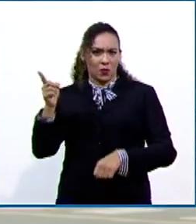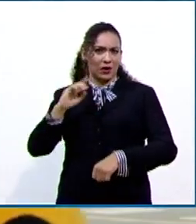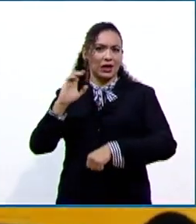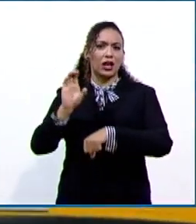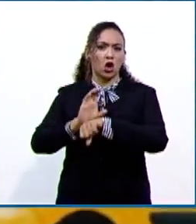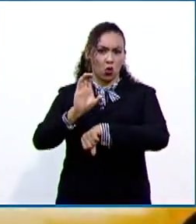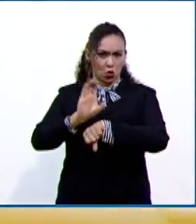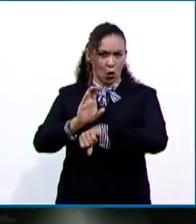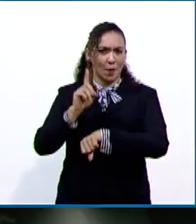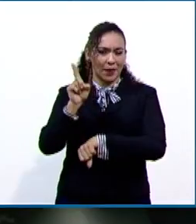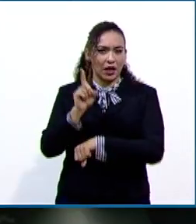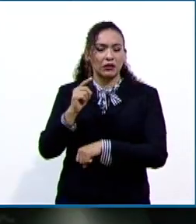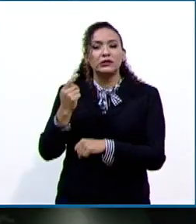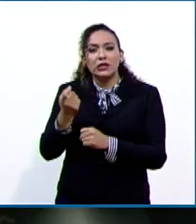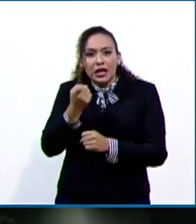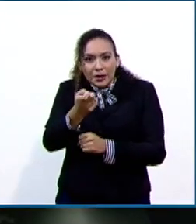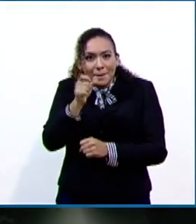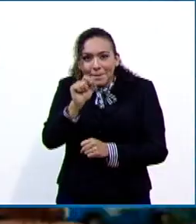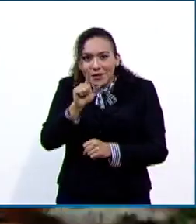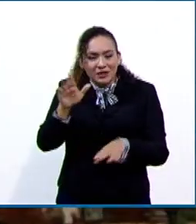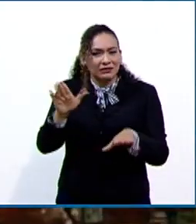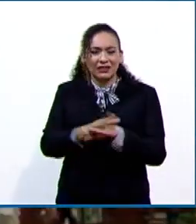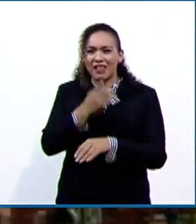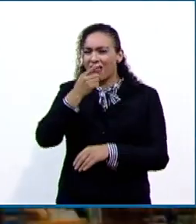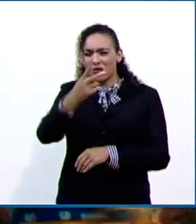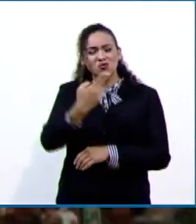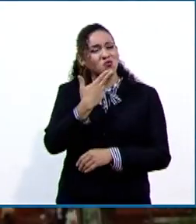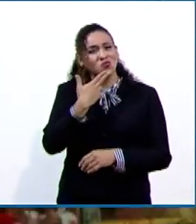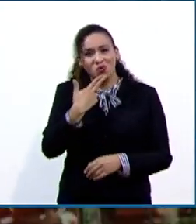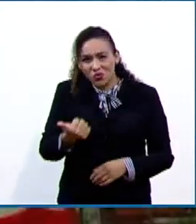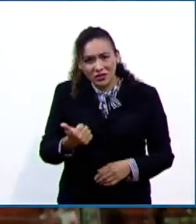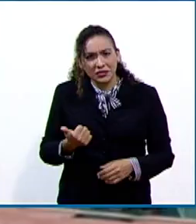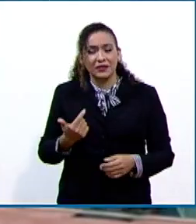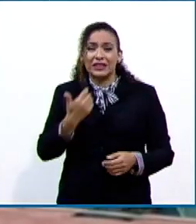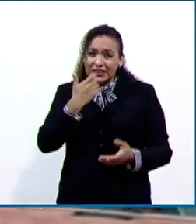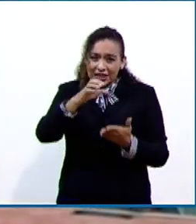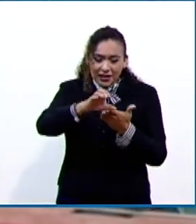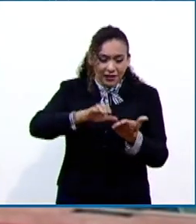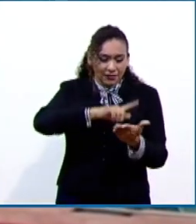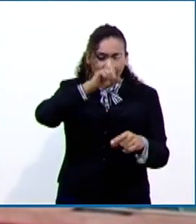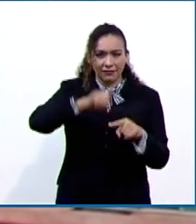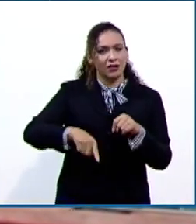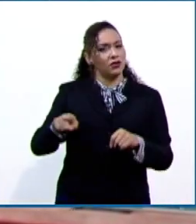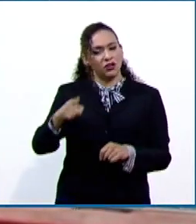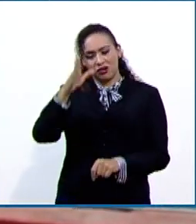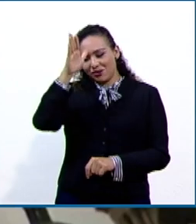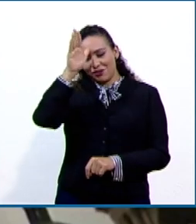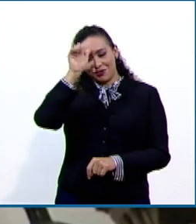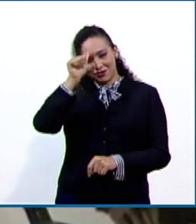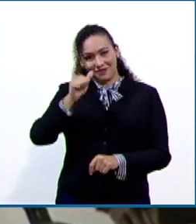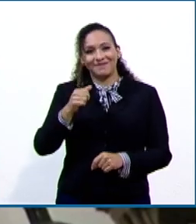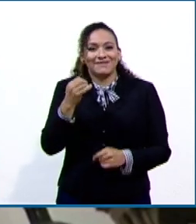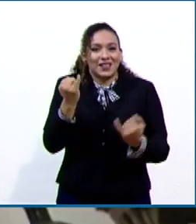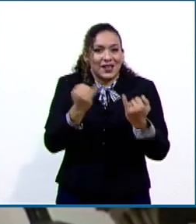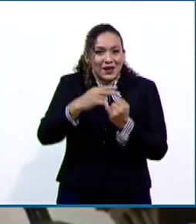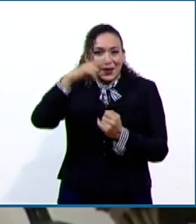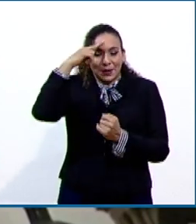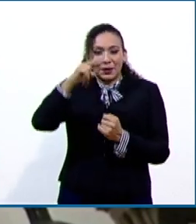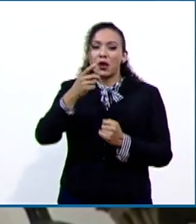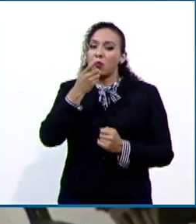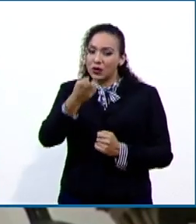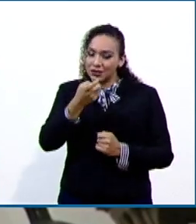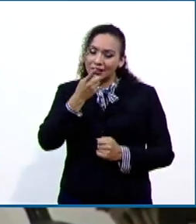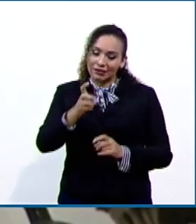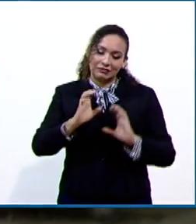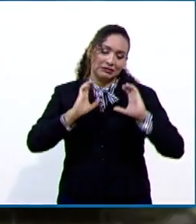ha invalidado por considerar que no reforman, sino que sustituyen a la Constitución. Con información de José Luis Guerra